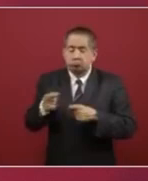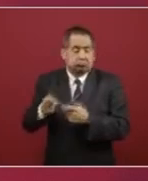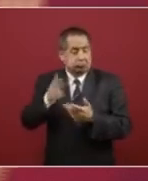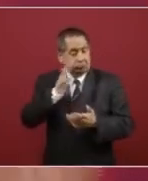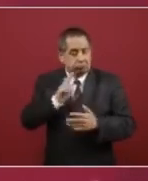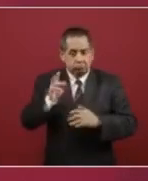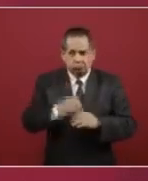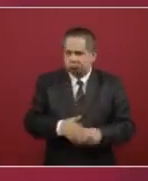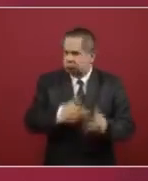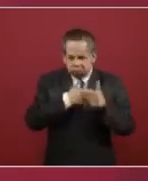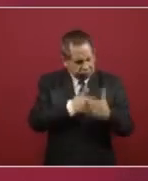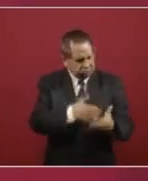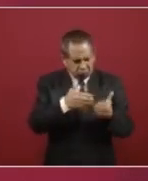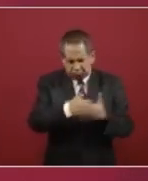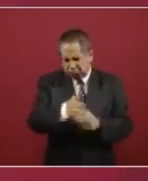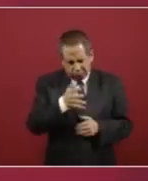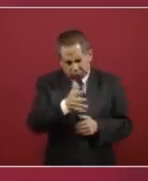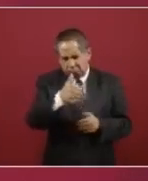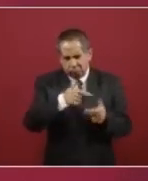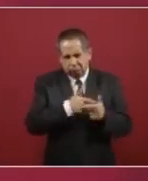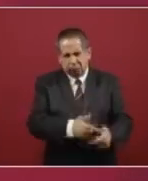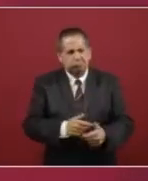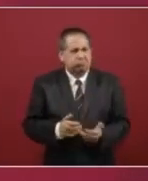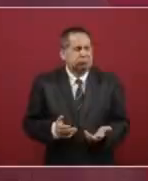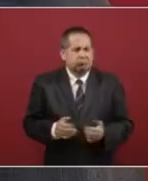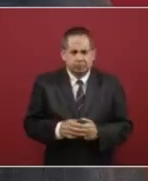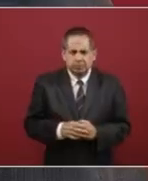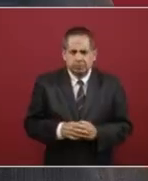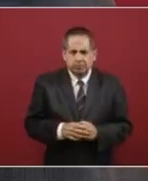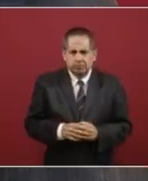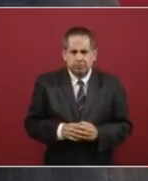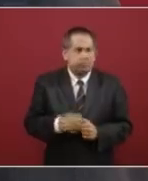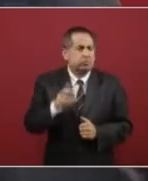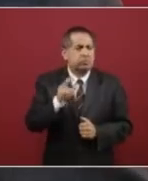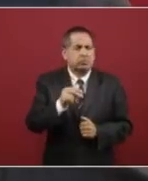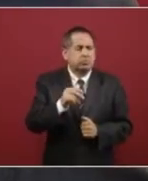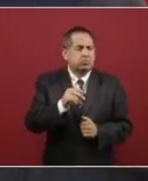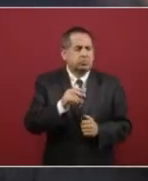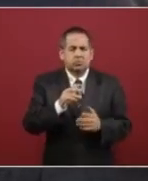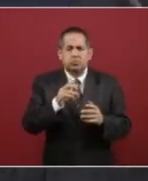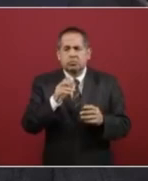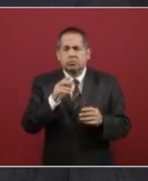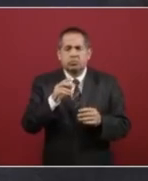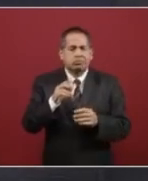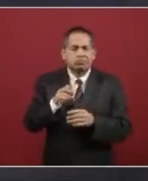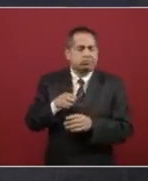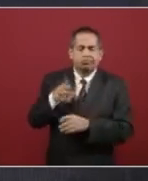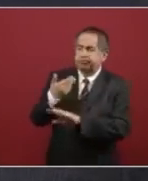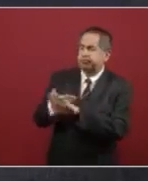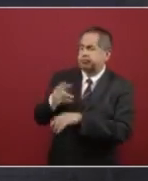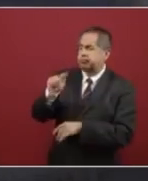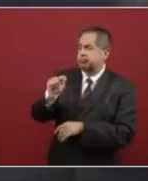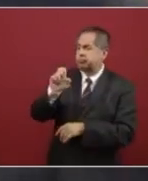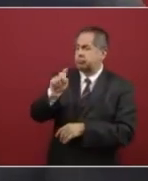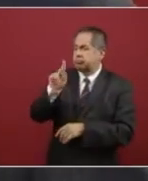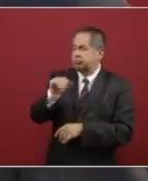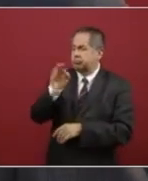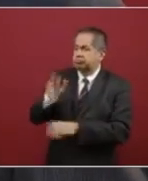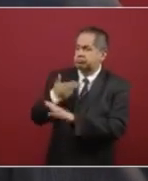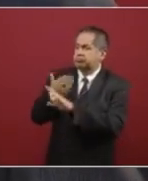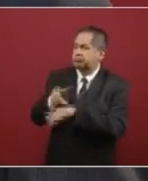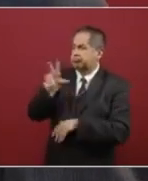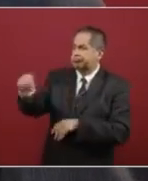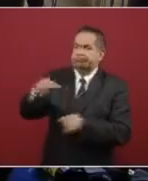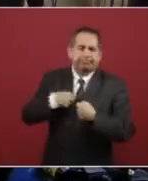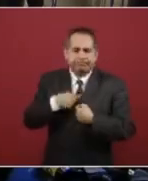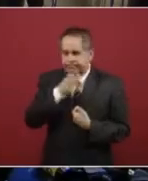y seguir adelante. No puedo ir en contra de la decisión del Tribunal